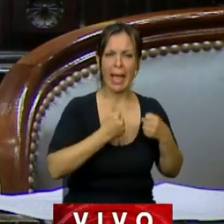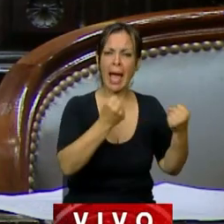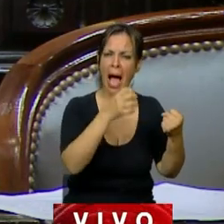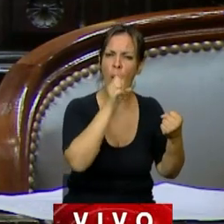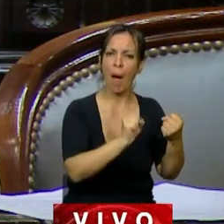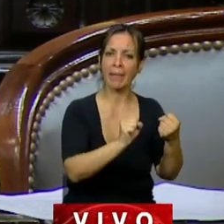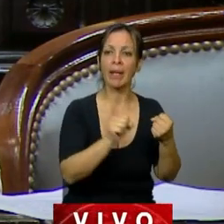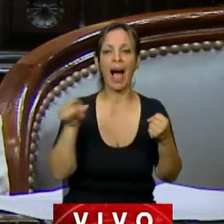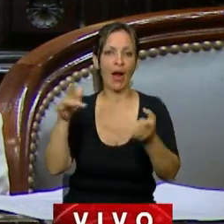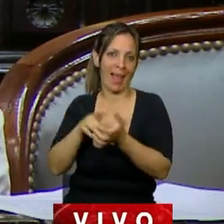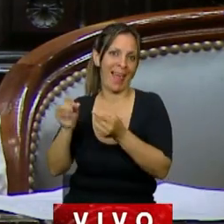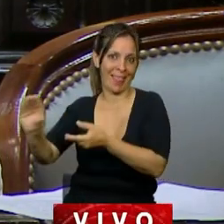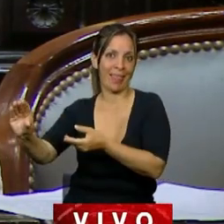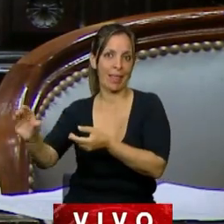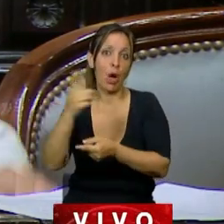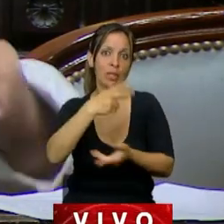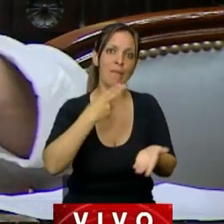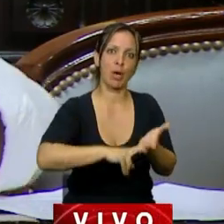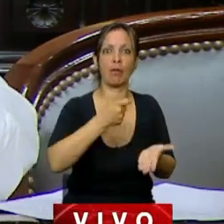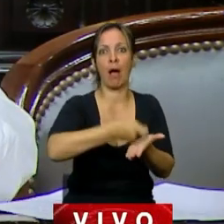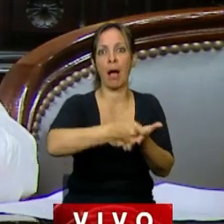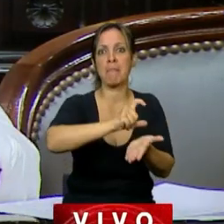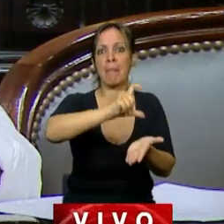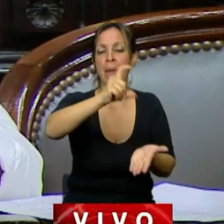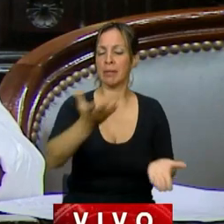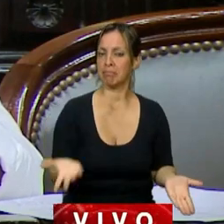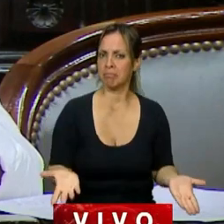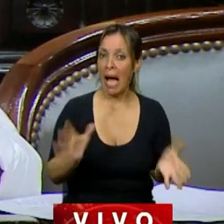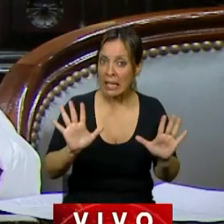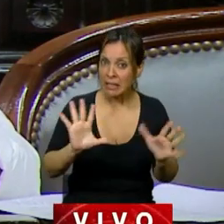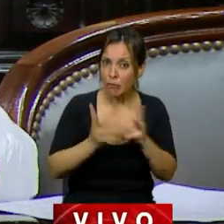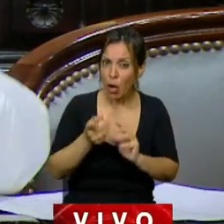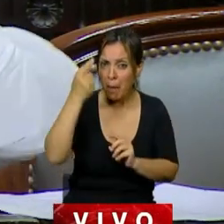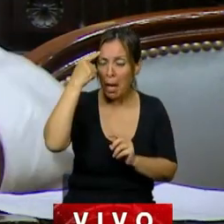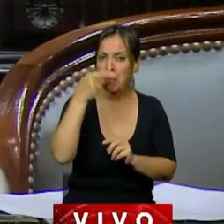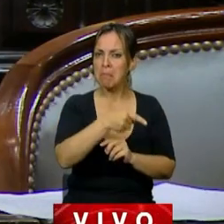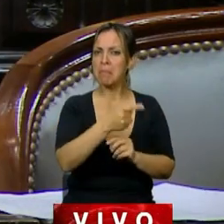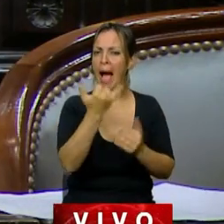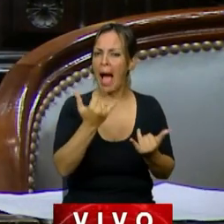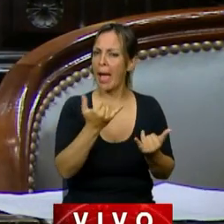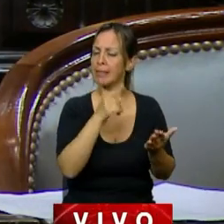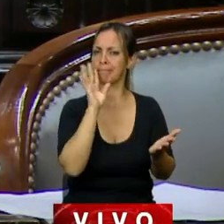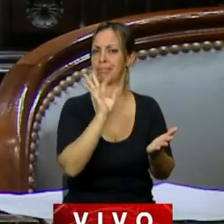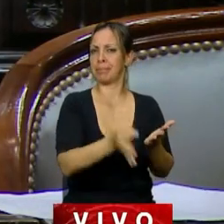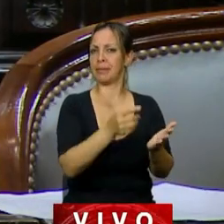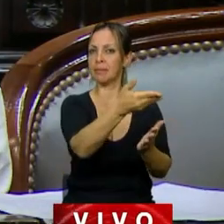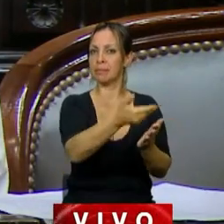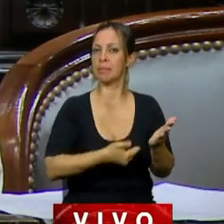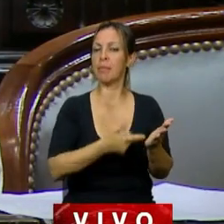política y a ustedes los seguimos cargando de impuestos. Esa es la filosofía que encierra este